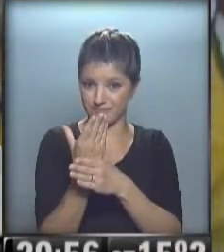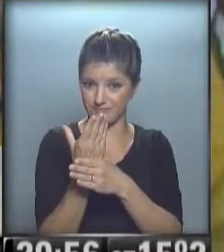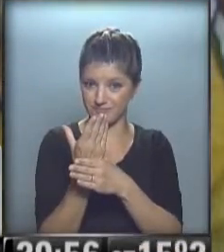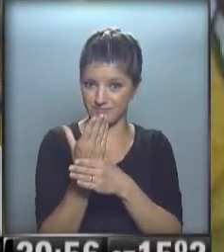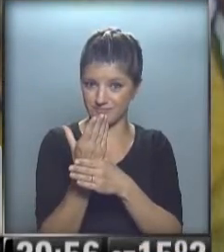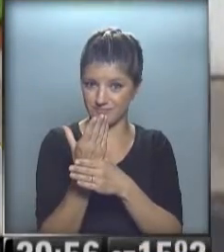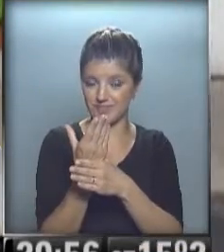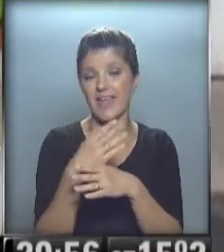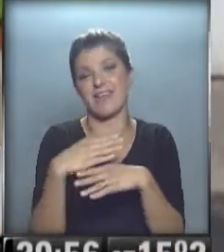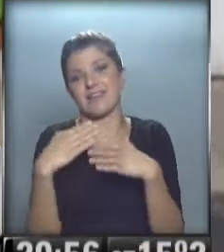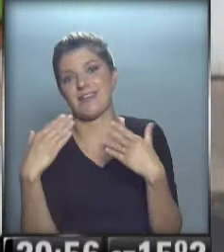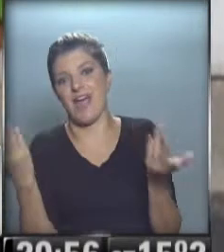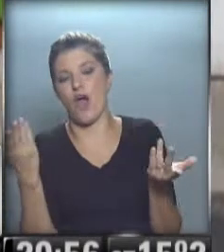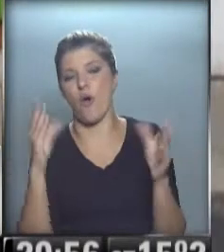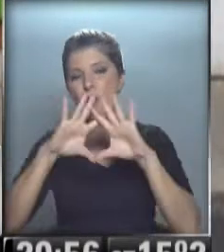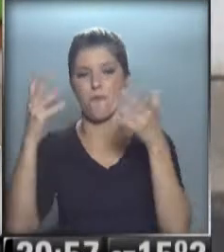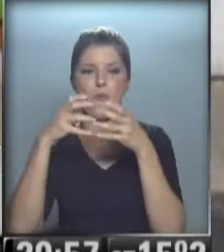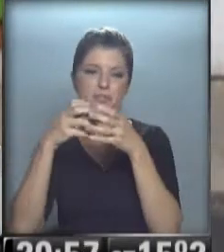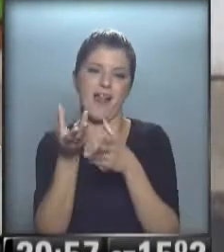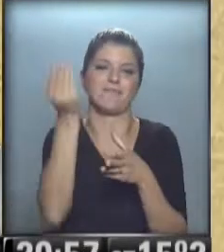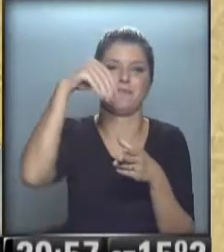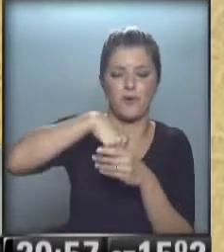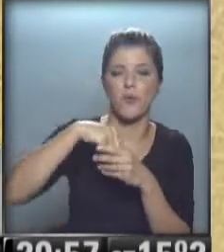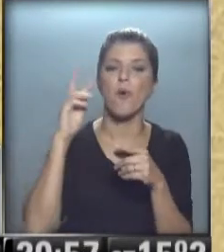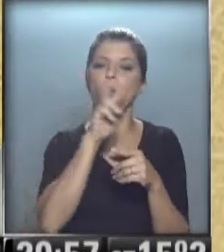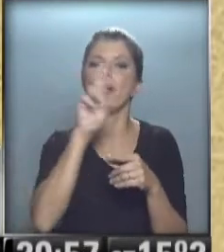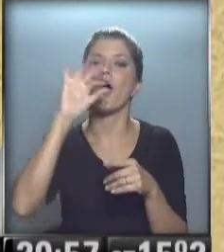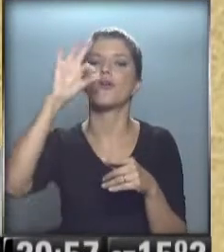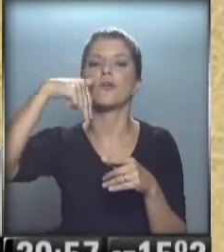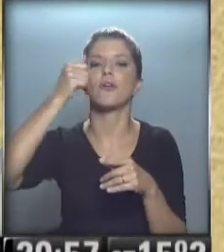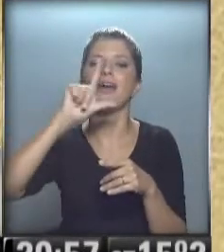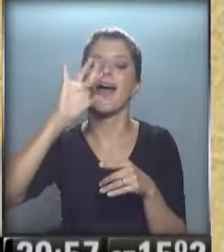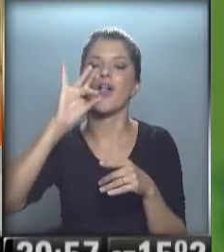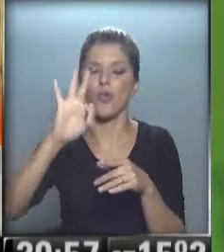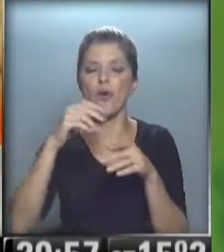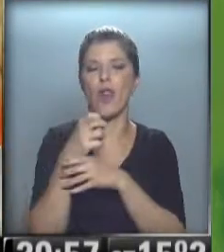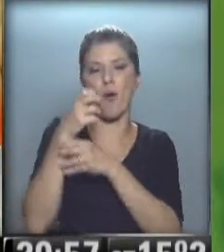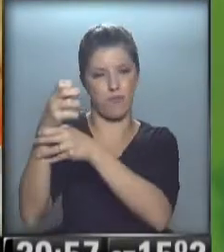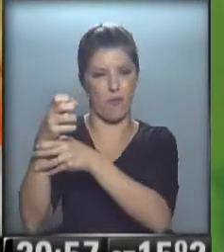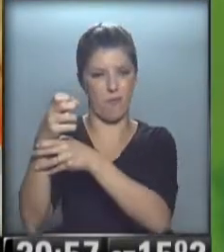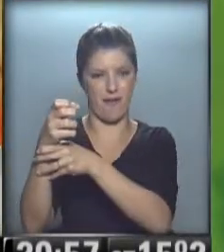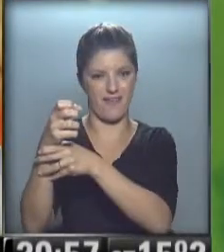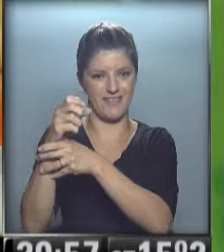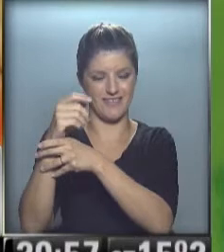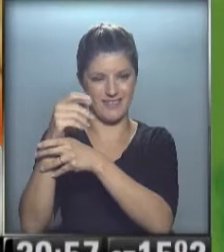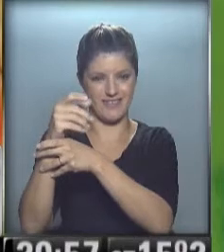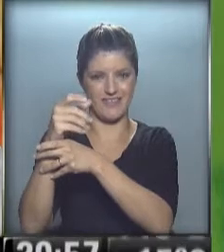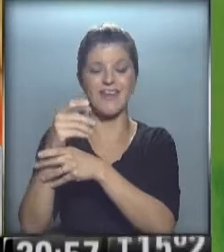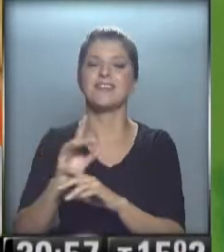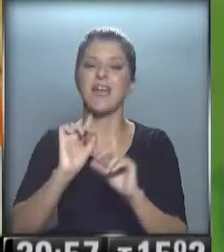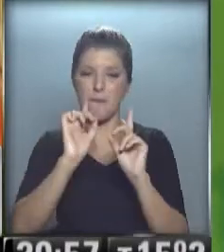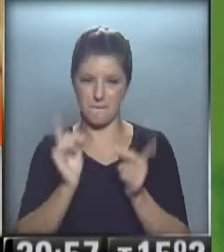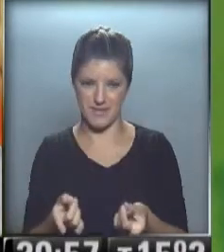por supuesto, el Mundial no puede estar ajeno, por eso aparece Ronaldo en 2002 con la Copa del Mundo. Las